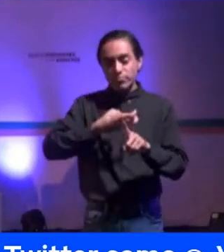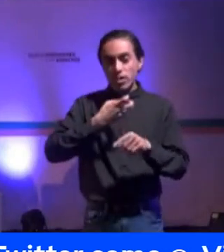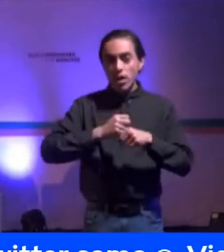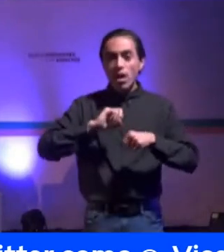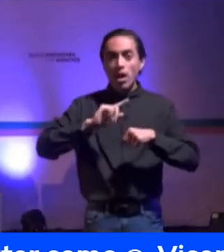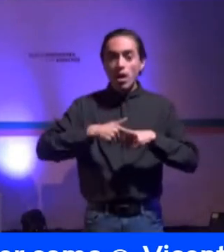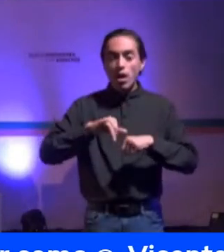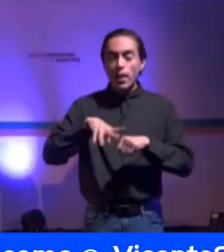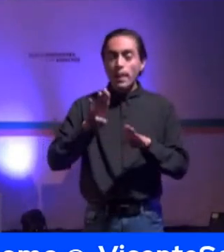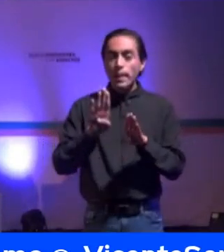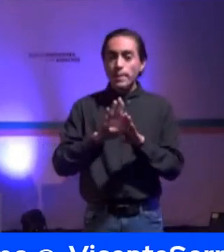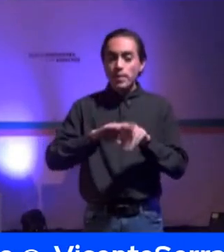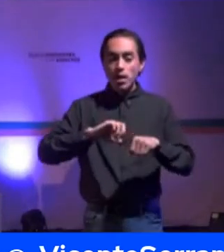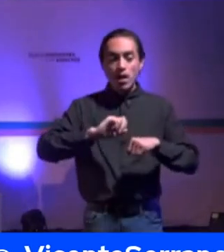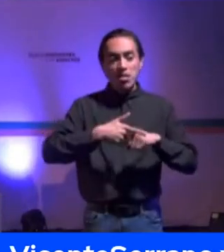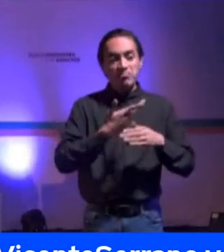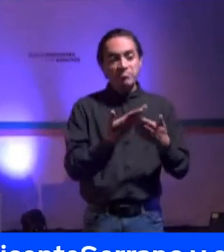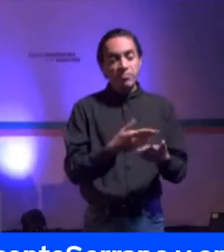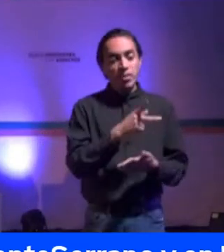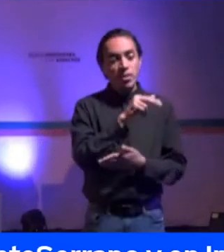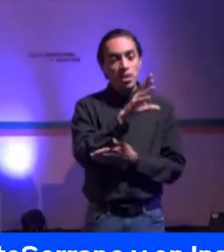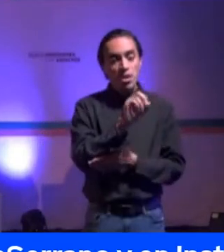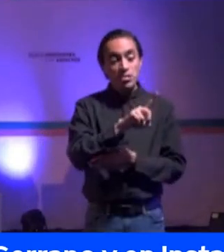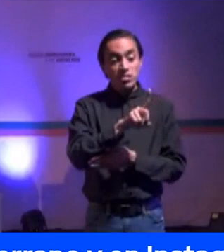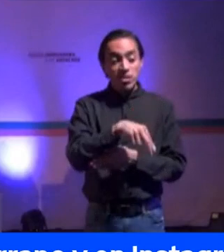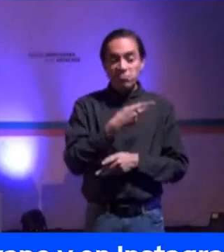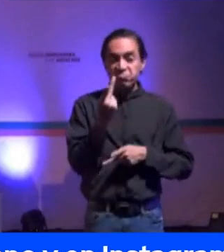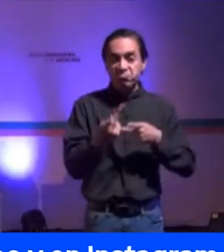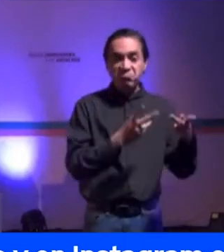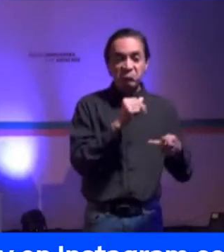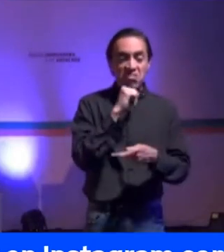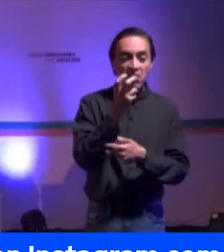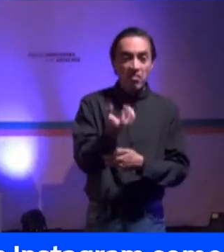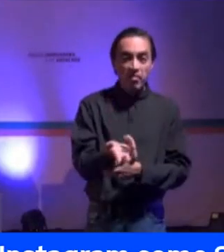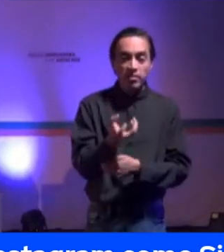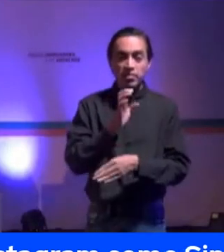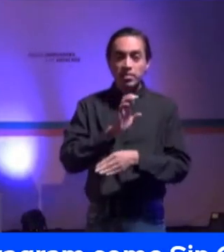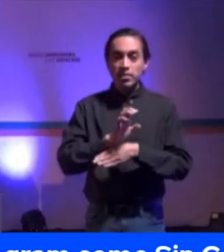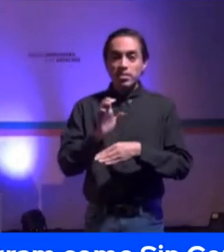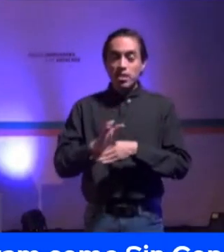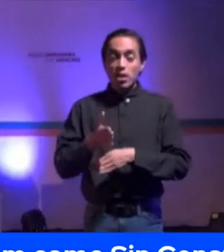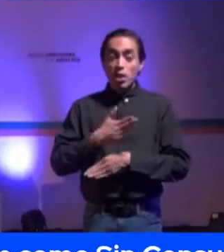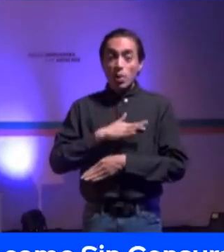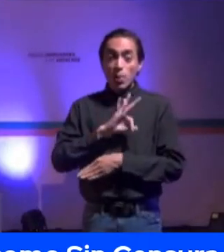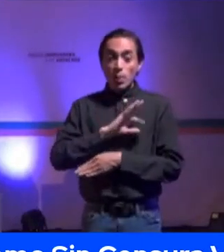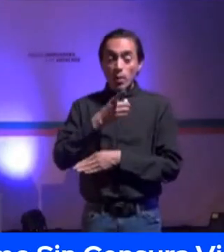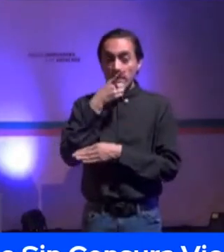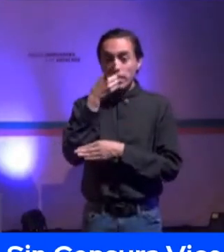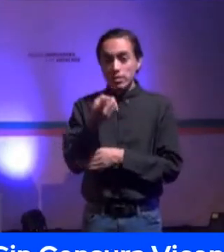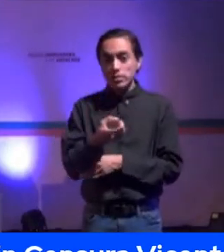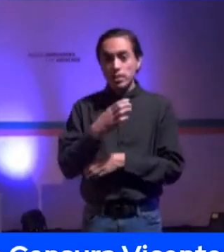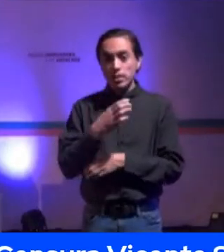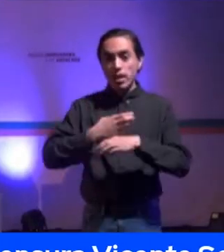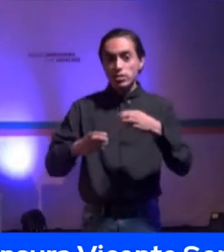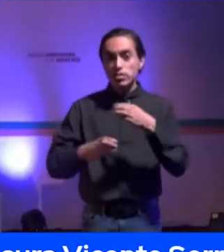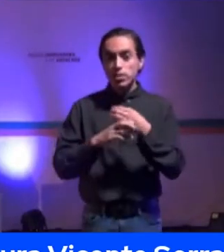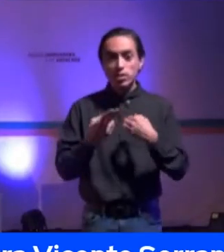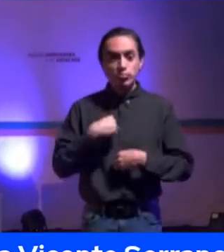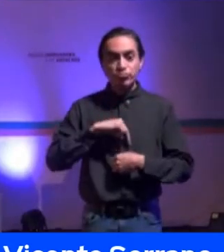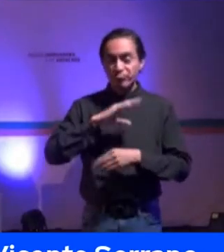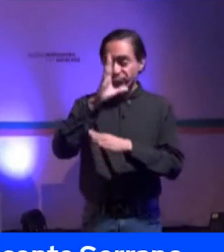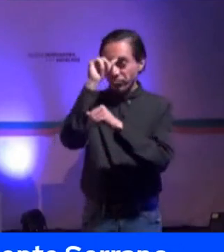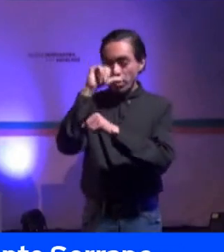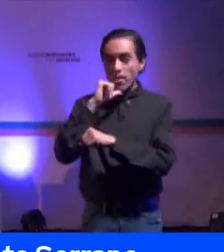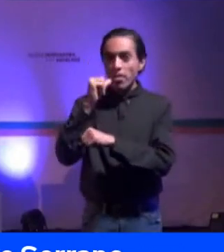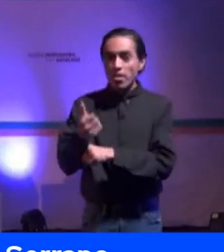narrativa es, estos son paleros, no cuestionan nada. Yo puedo decir que de las cosas con las que no estoy de acuerdo,